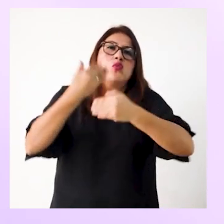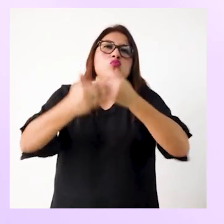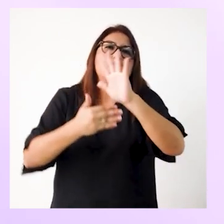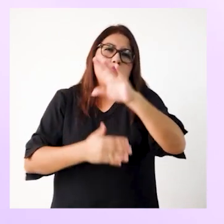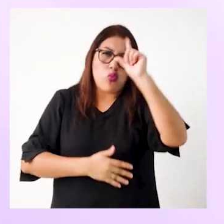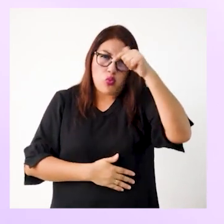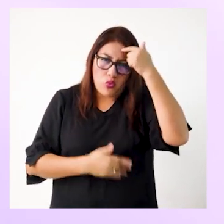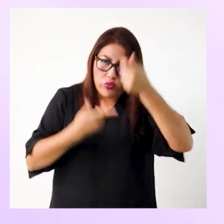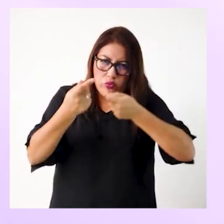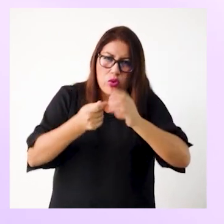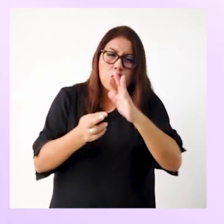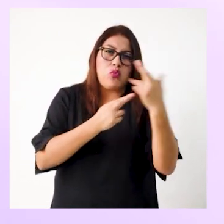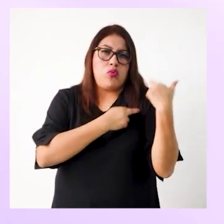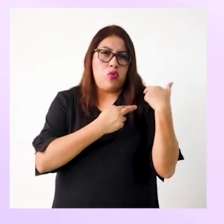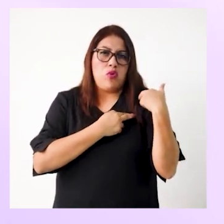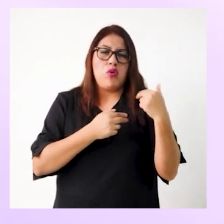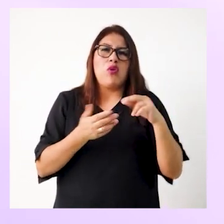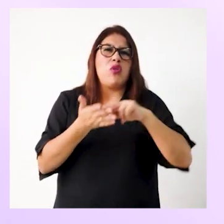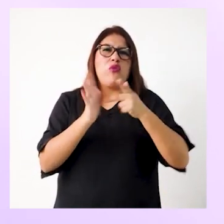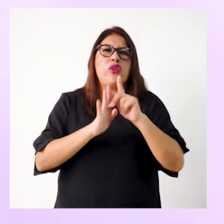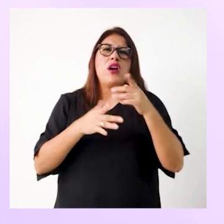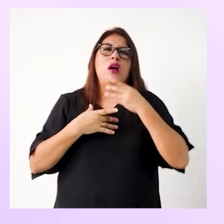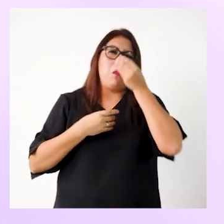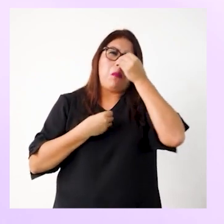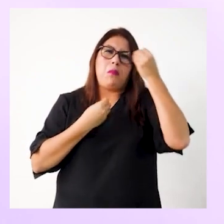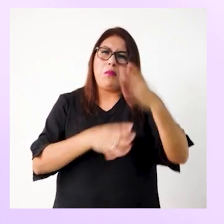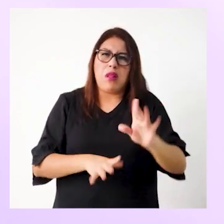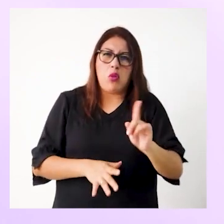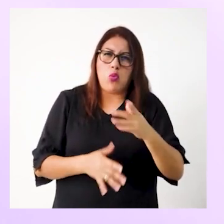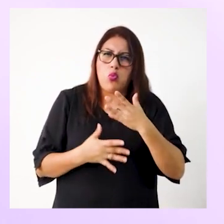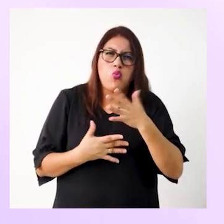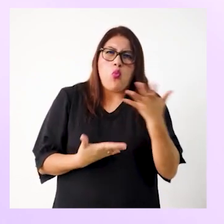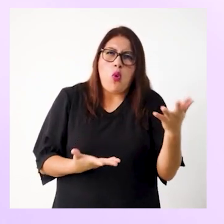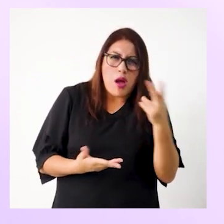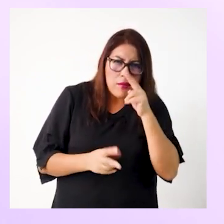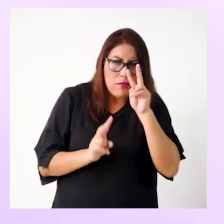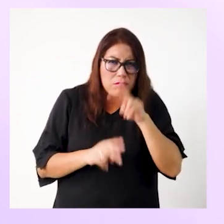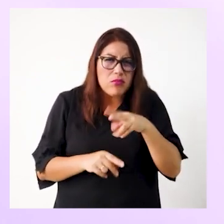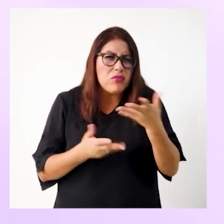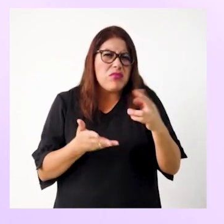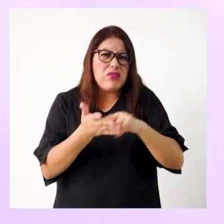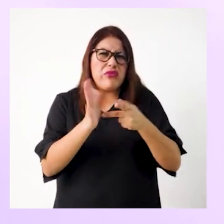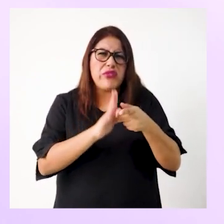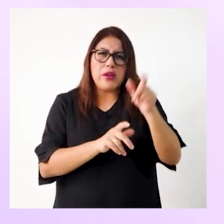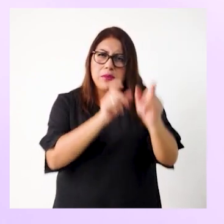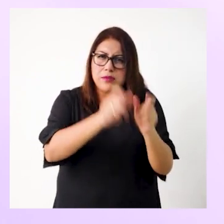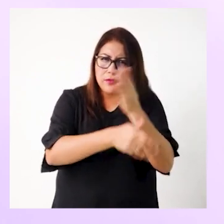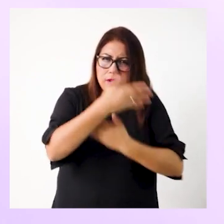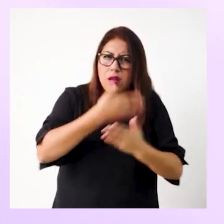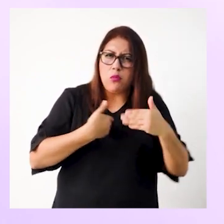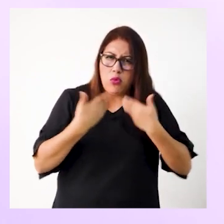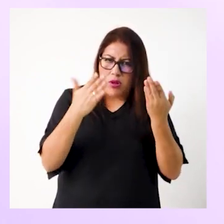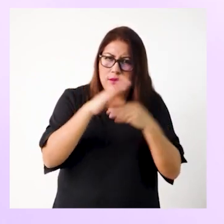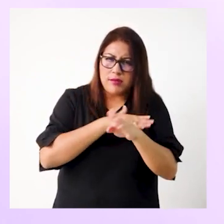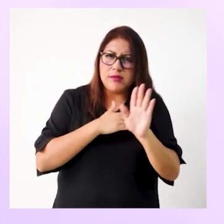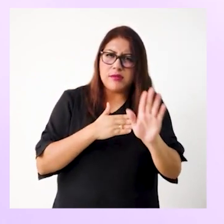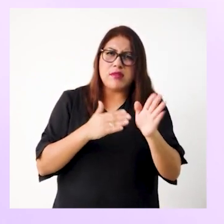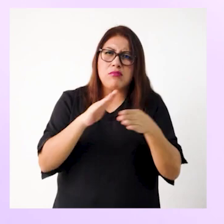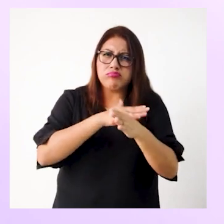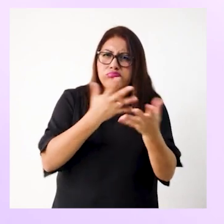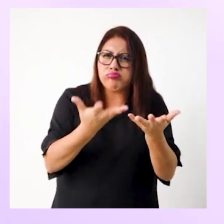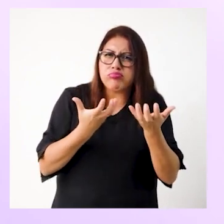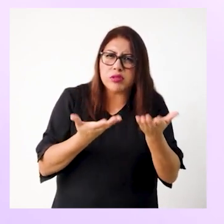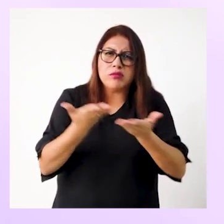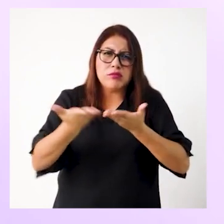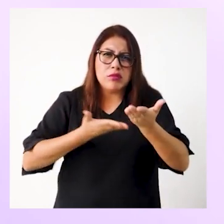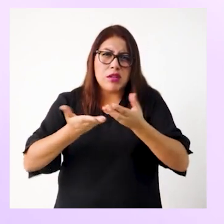legislativos. Jamás se ha visto un interés genuino en hacer que las personas que tienen algún tipo de discapacidad puedan acceder a los bienes y servicios que se merecen.